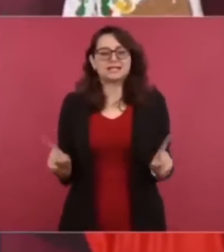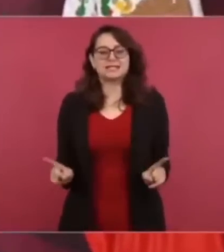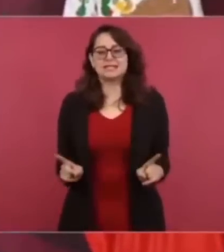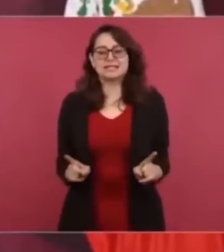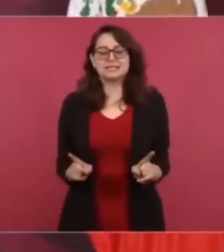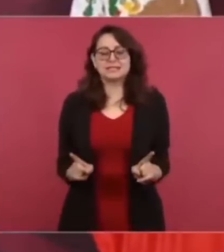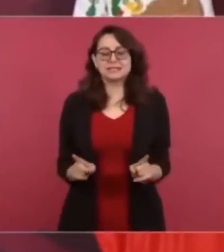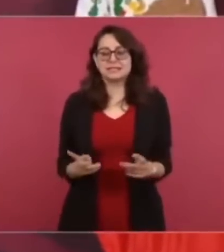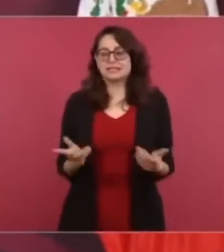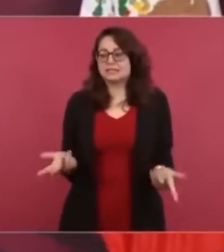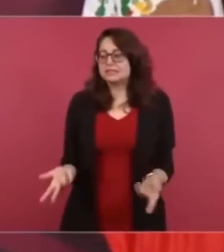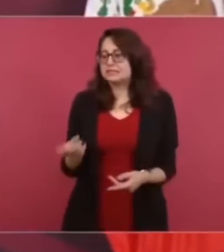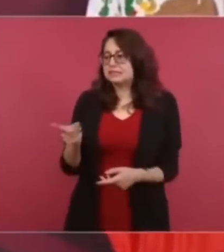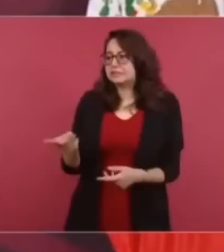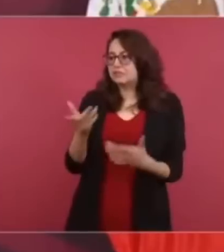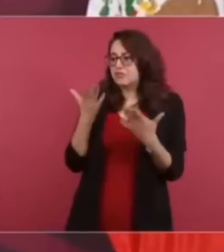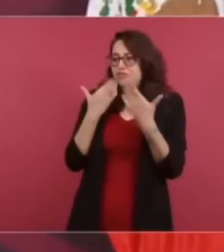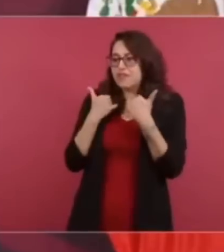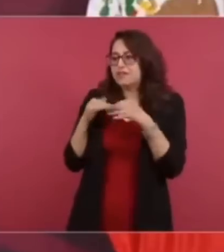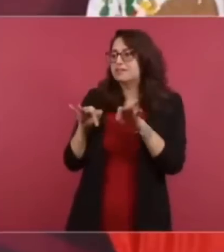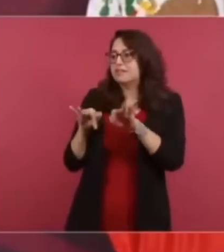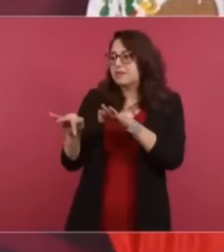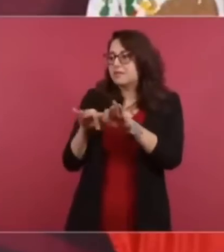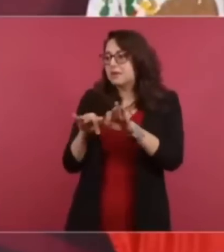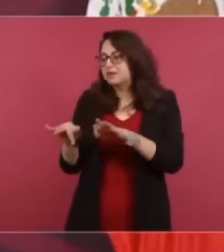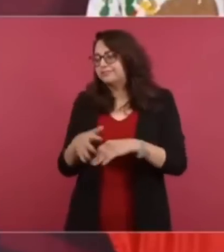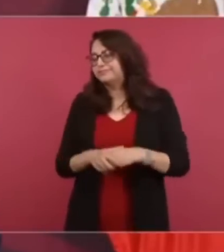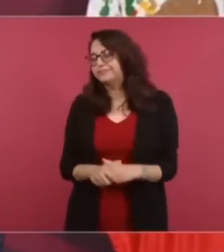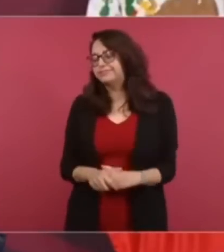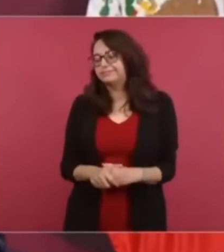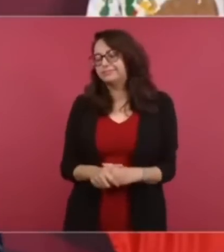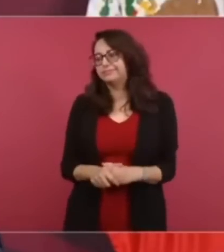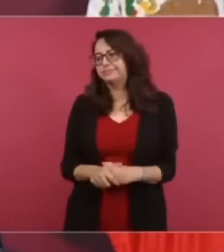pues no tienes trabajo, pues